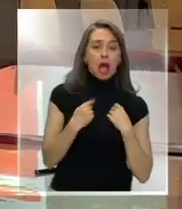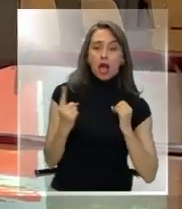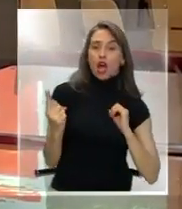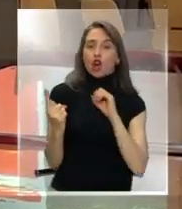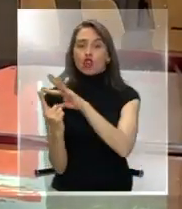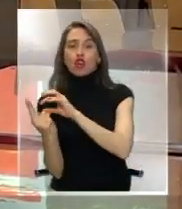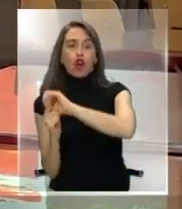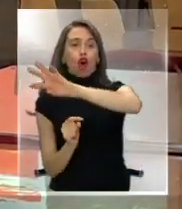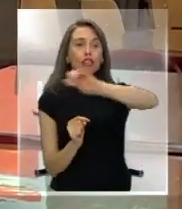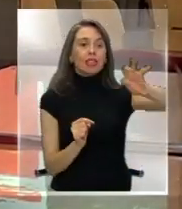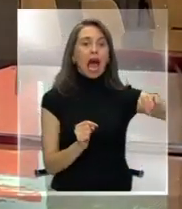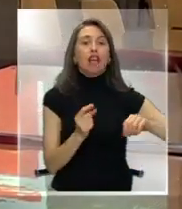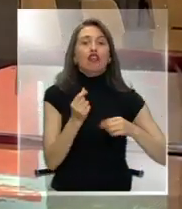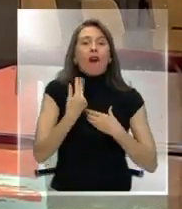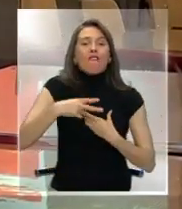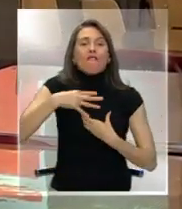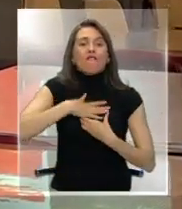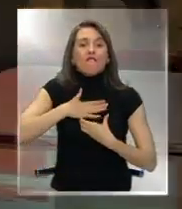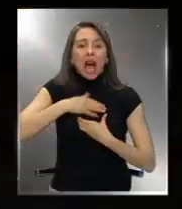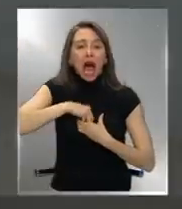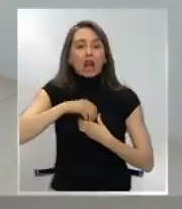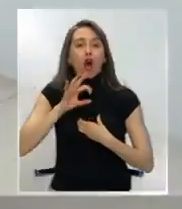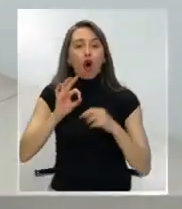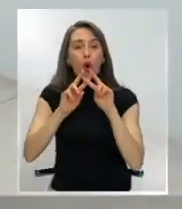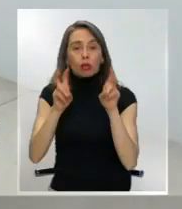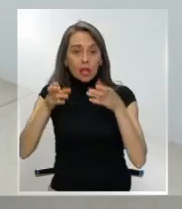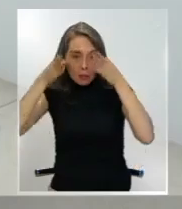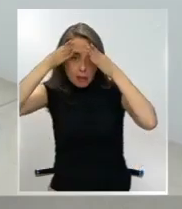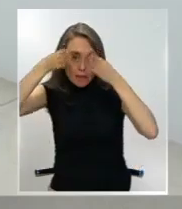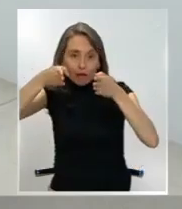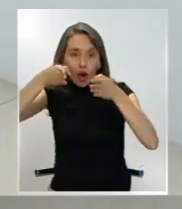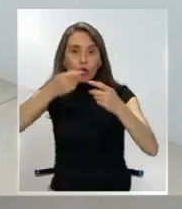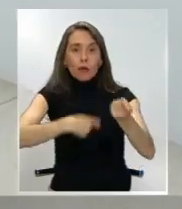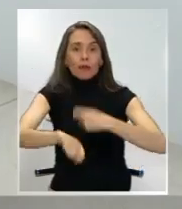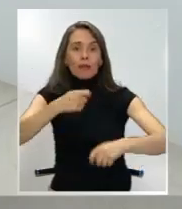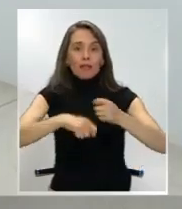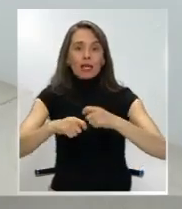o temas netamente enfocados a ventas, por ejemplo.